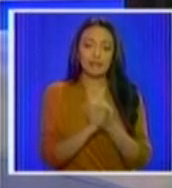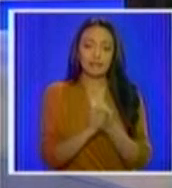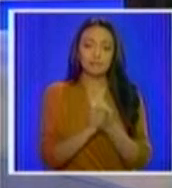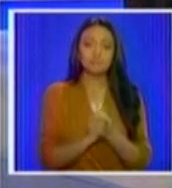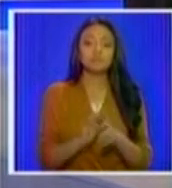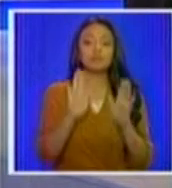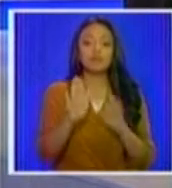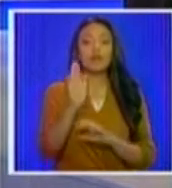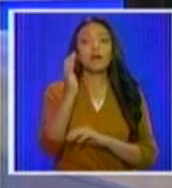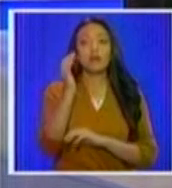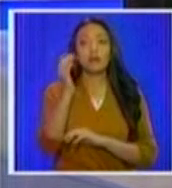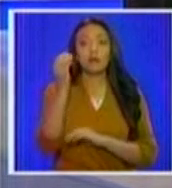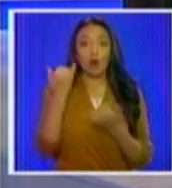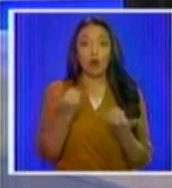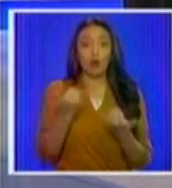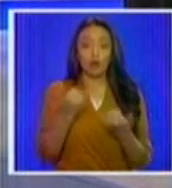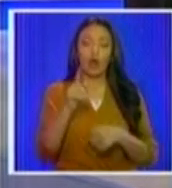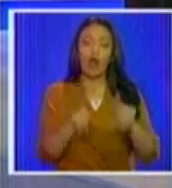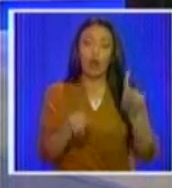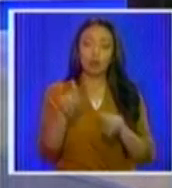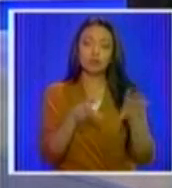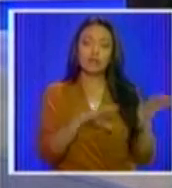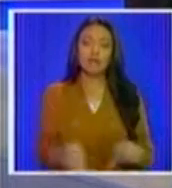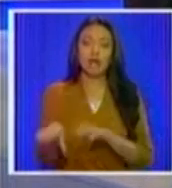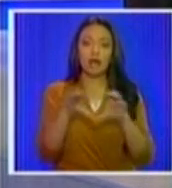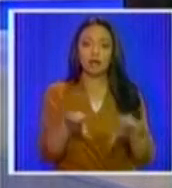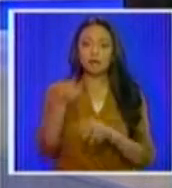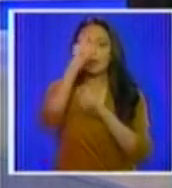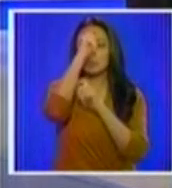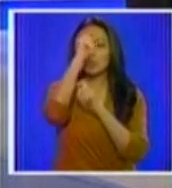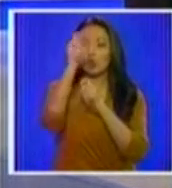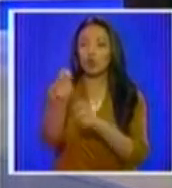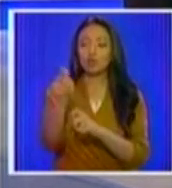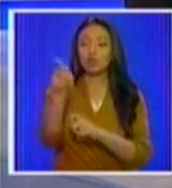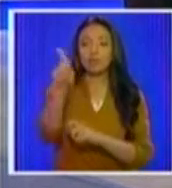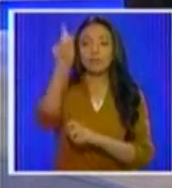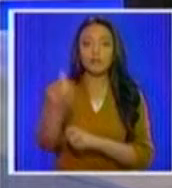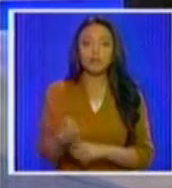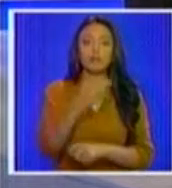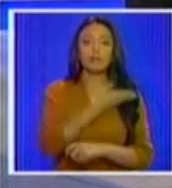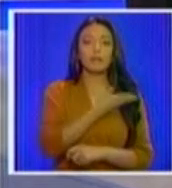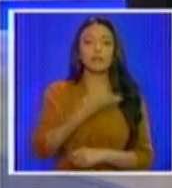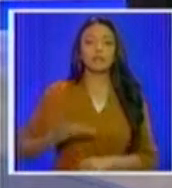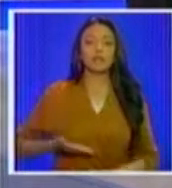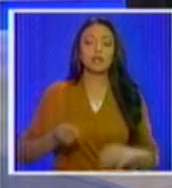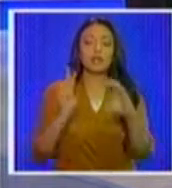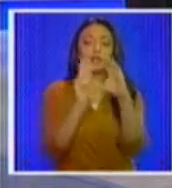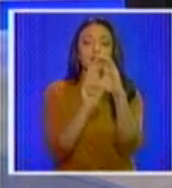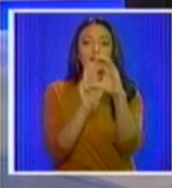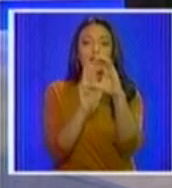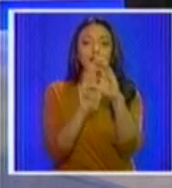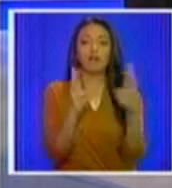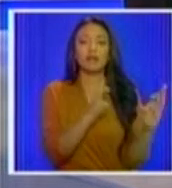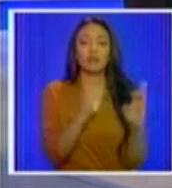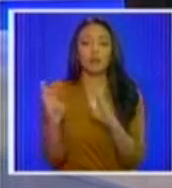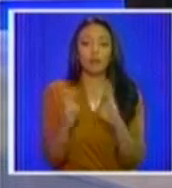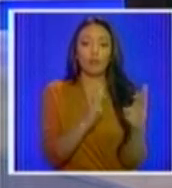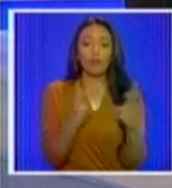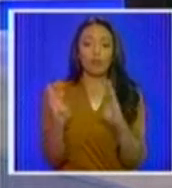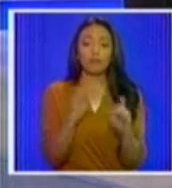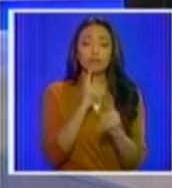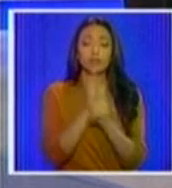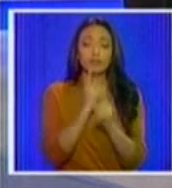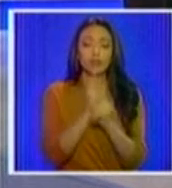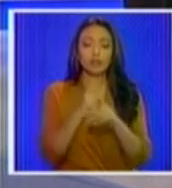Durante la jornada se tiene previsto que se realicen varios actos en honor al que fue el presidente del Consejo de Participación Ciudadana Transitorio, por lo que vamos a